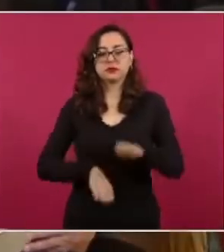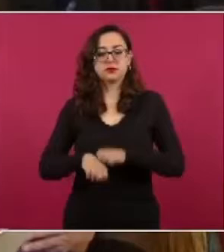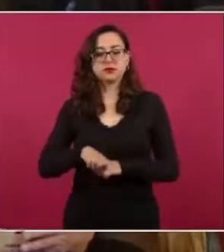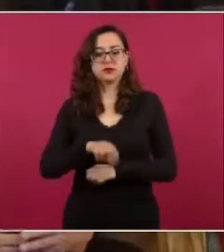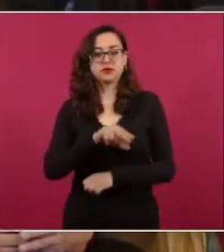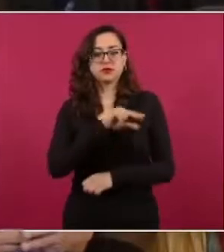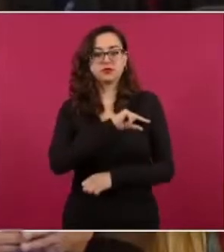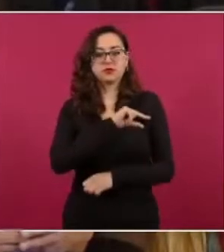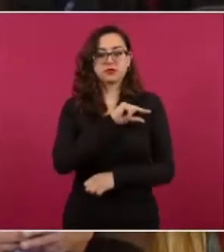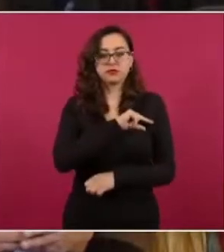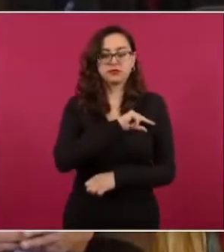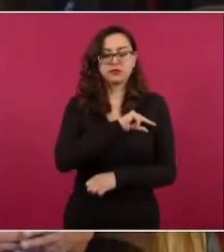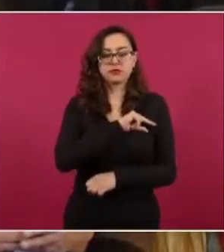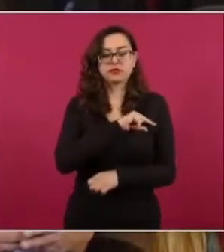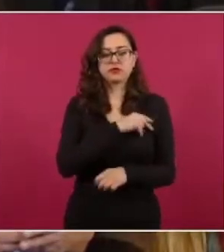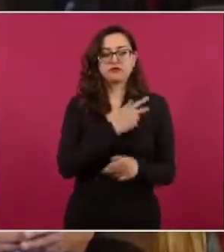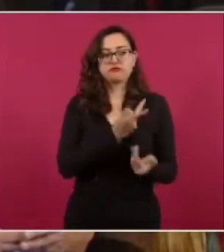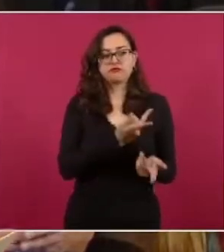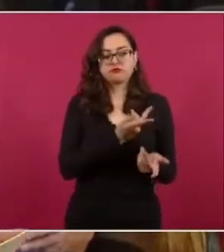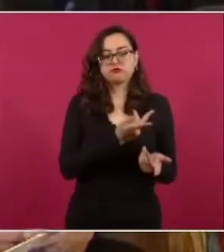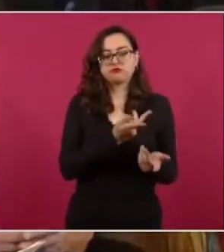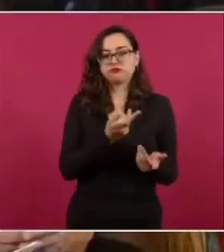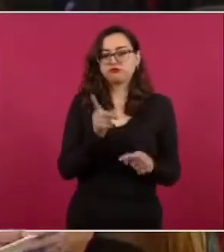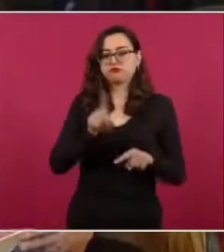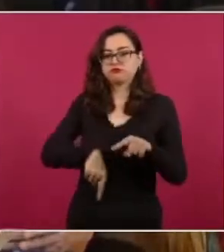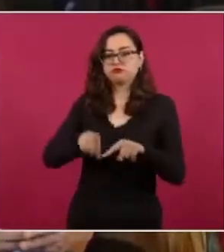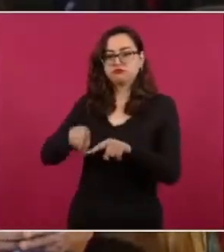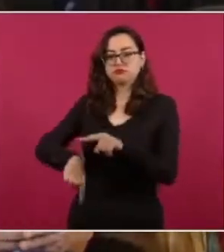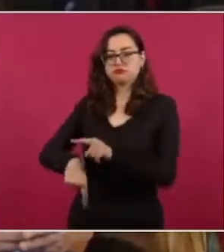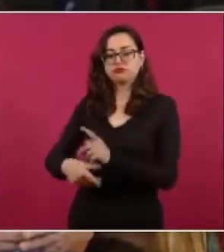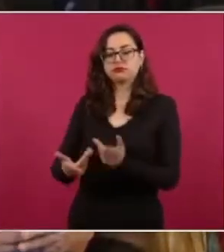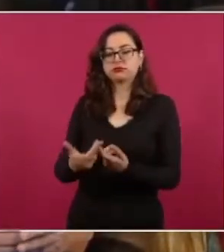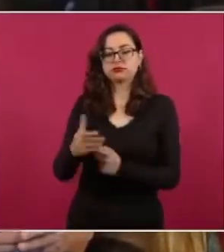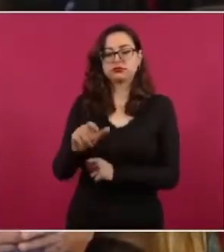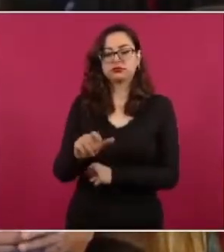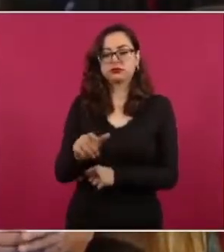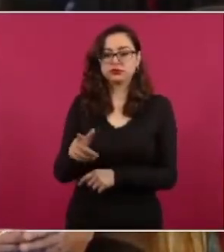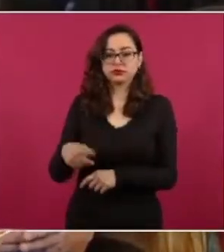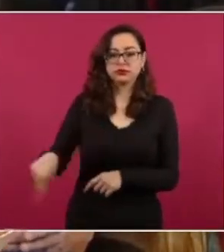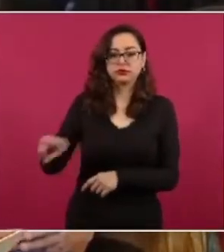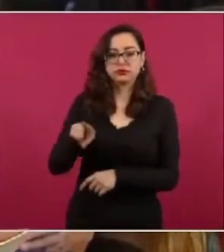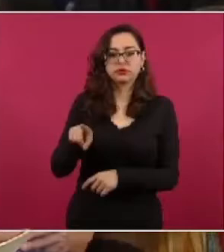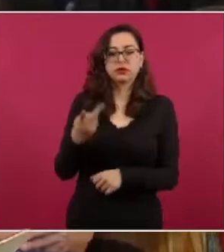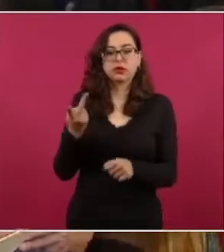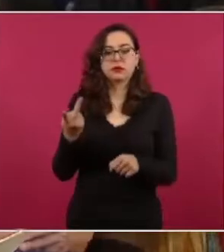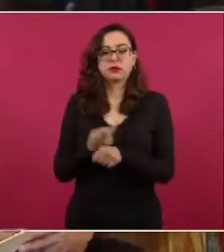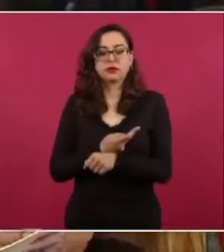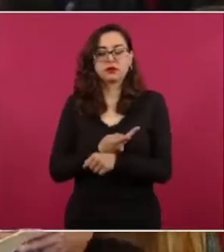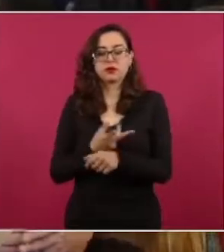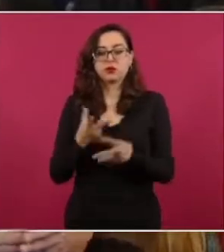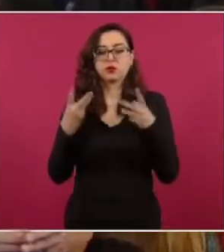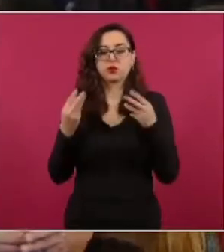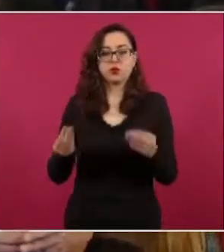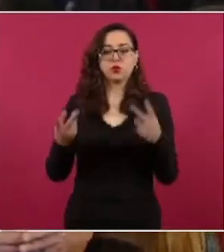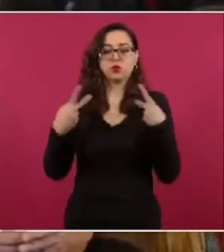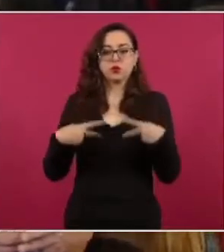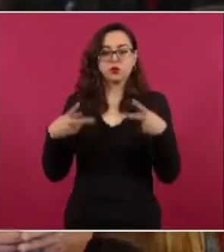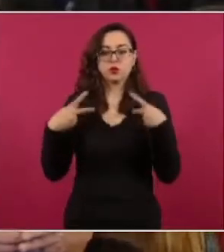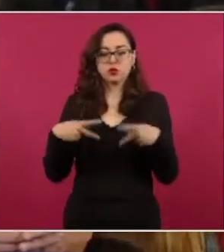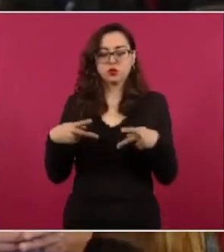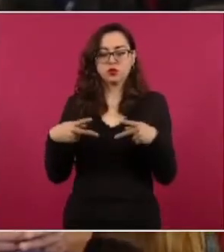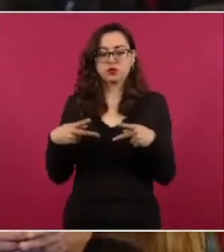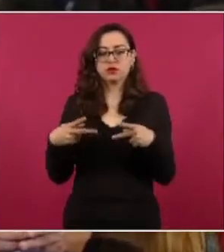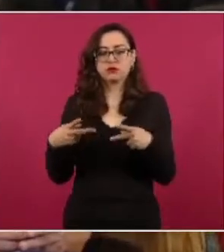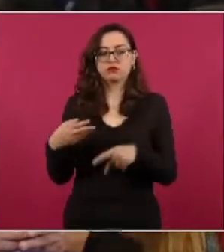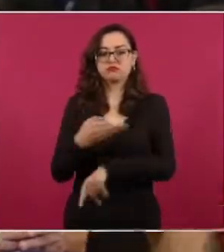la CFE y sus contratistas, dejando en estado de indefensión a millones de familias mexicanas